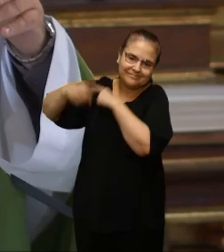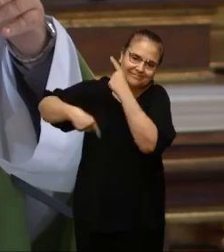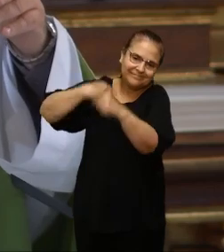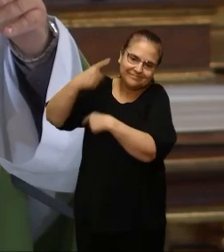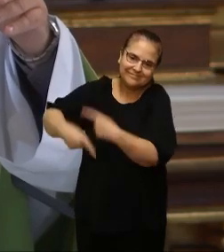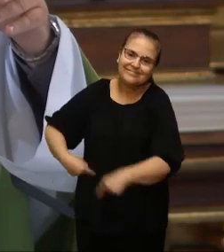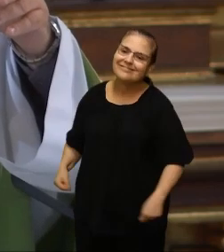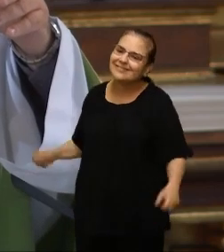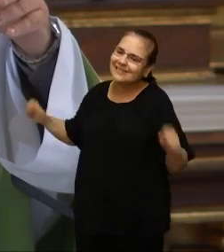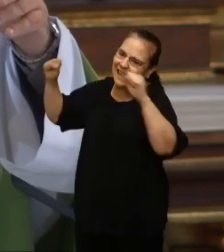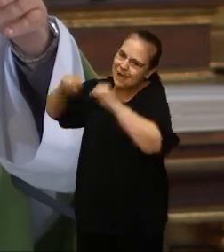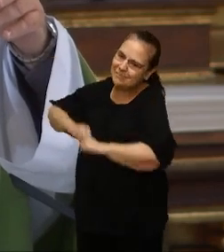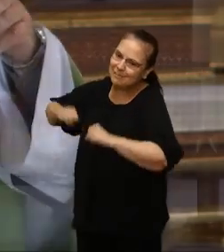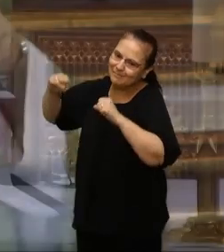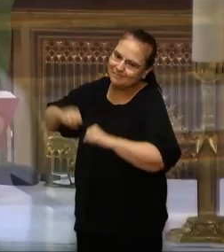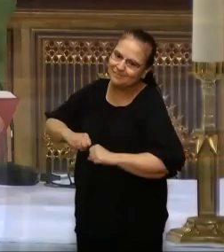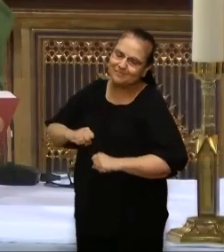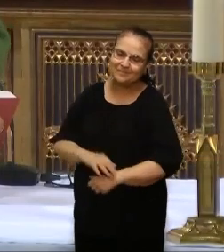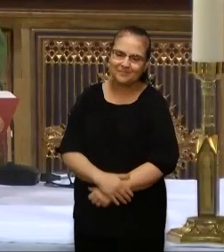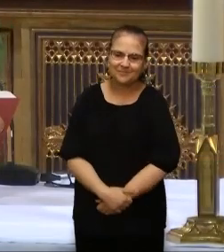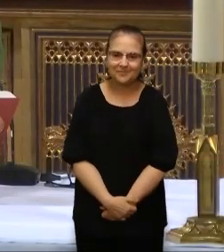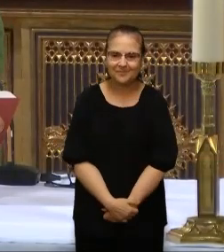los siglos de los siglos.